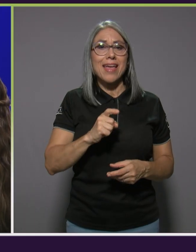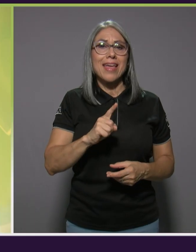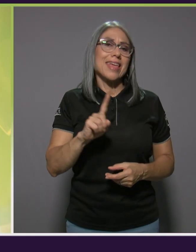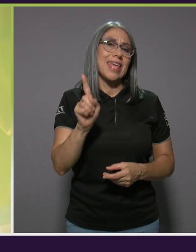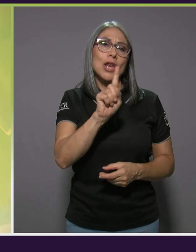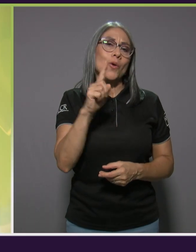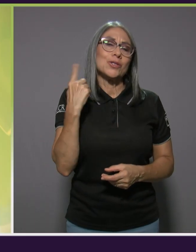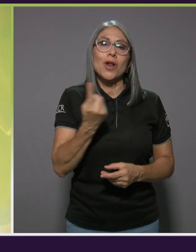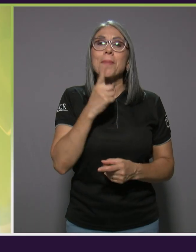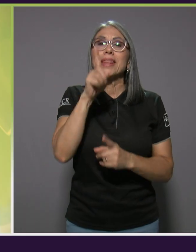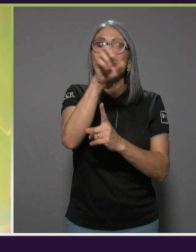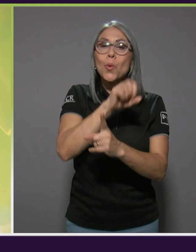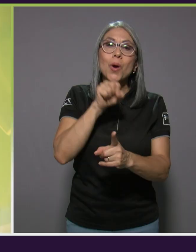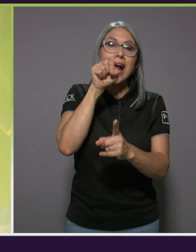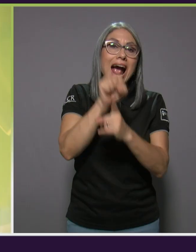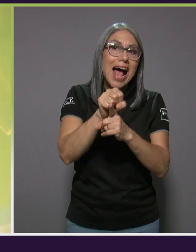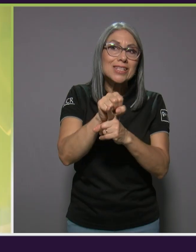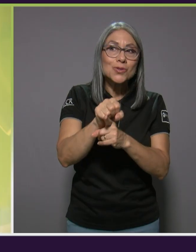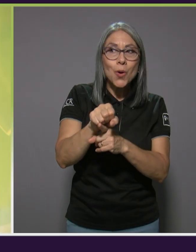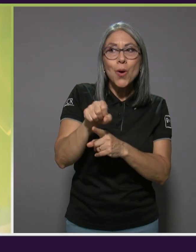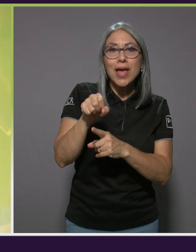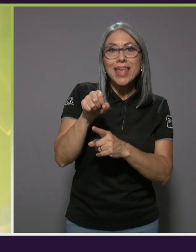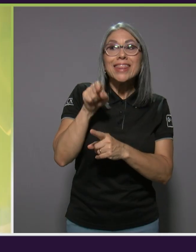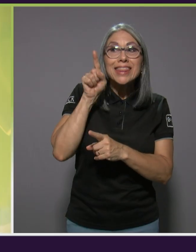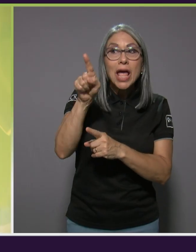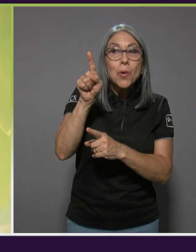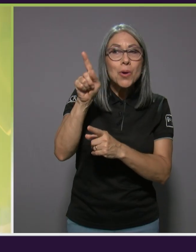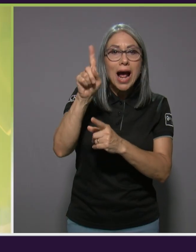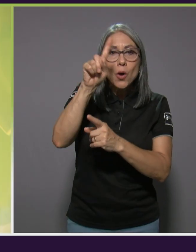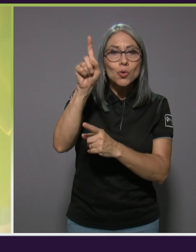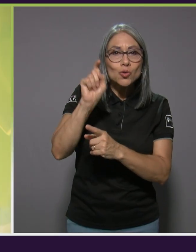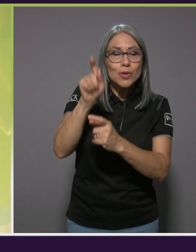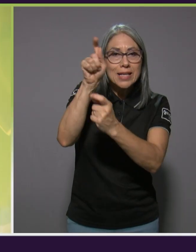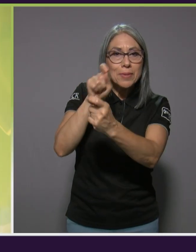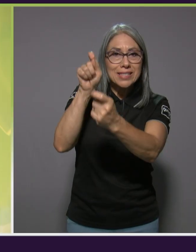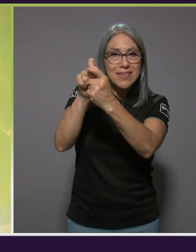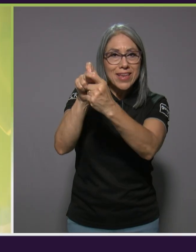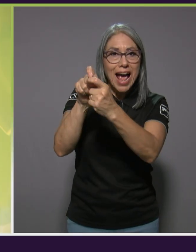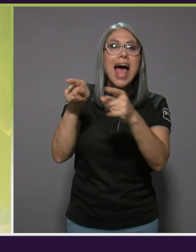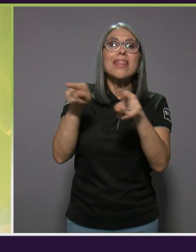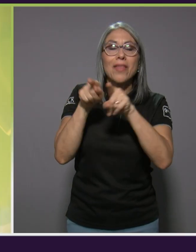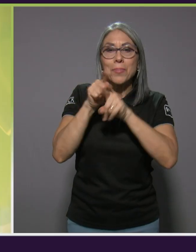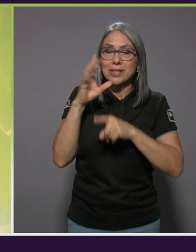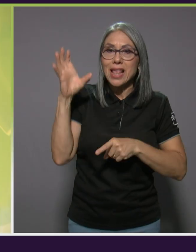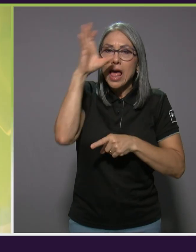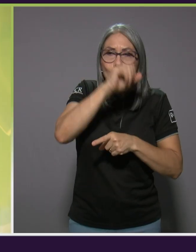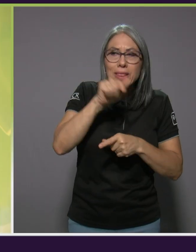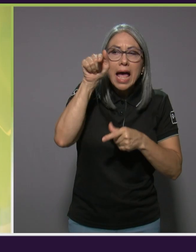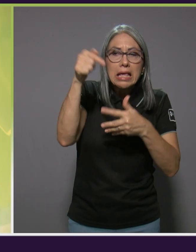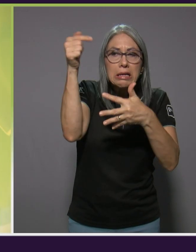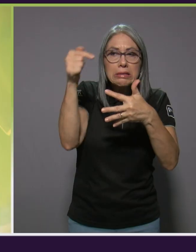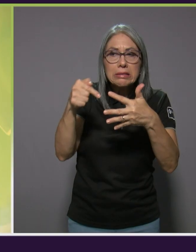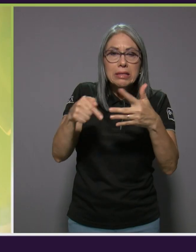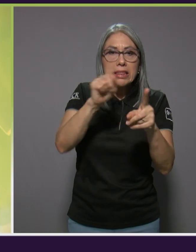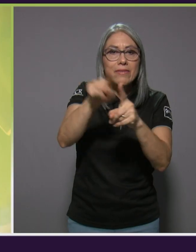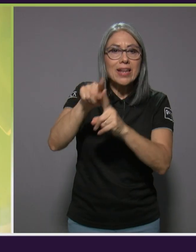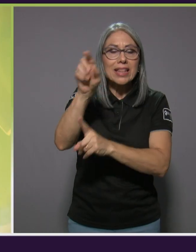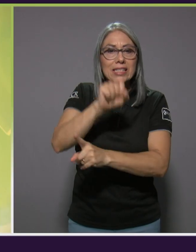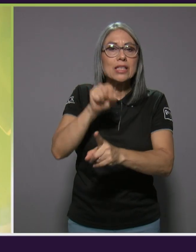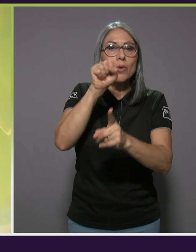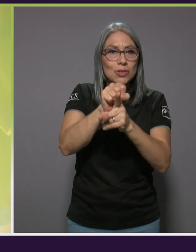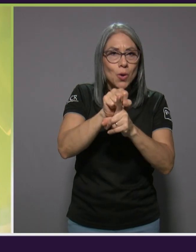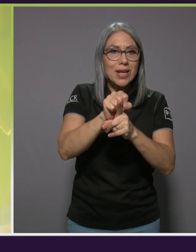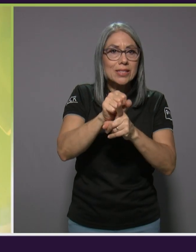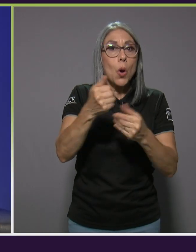¿verdad?, solo de la consulta que venía a hacer, sino que hay varias situaciones o que se está ejerciendo la violencia por parte de varias